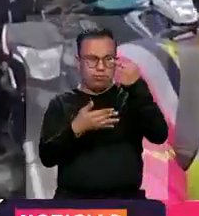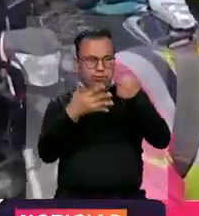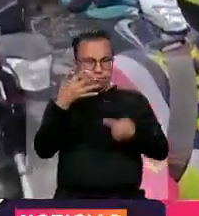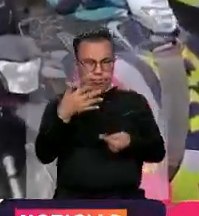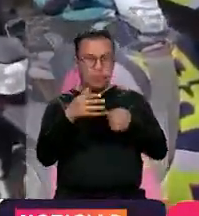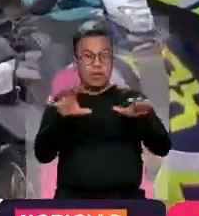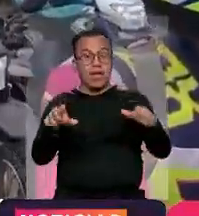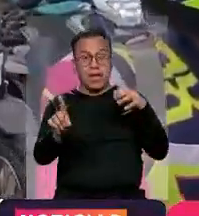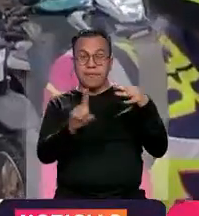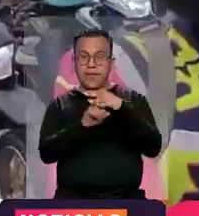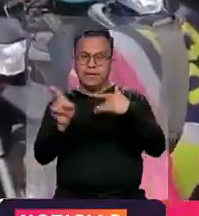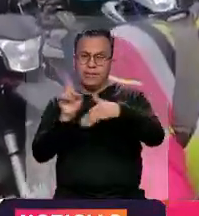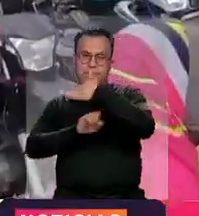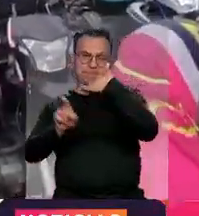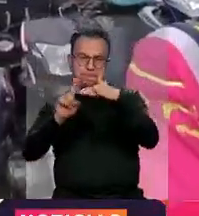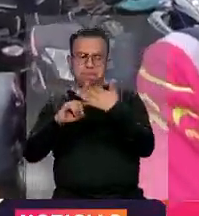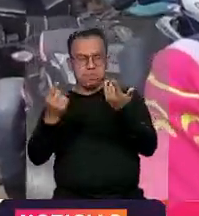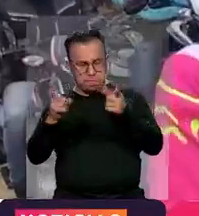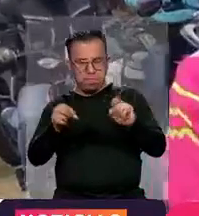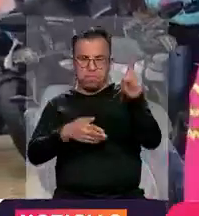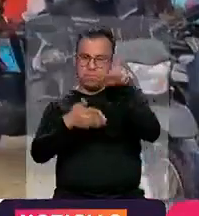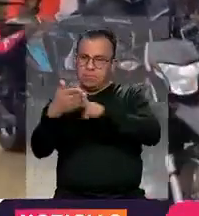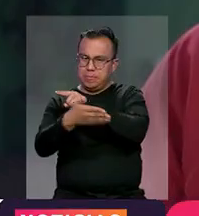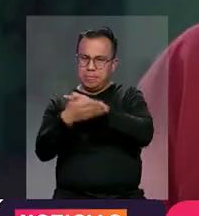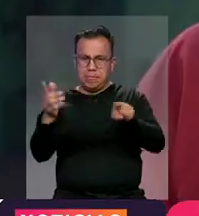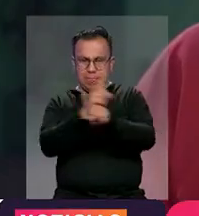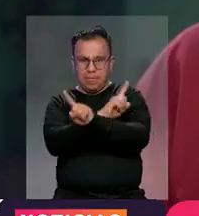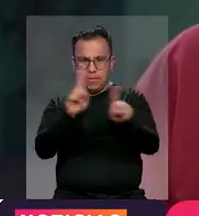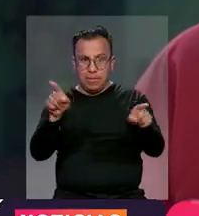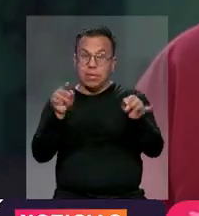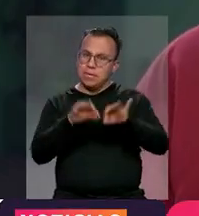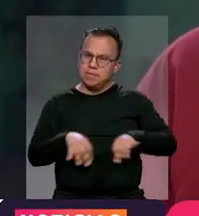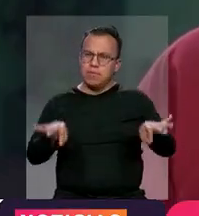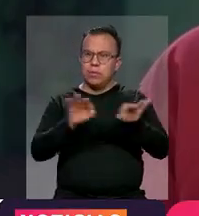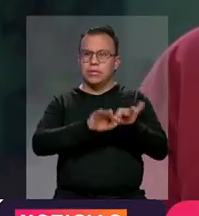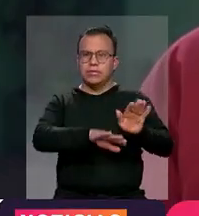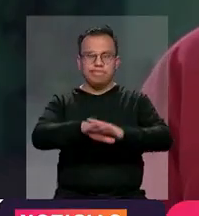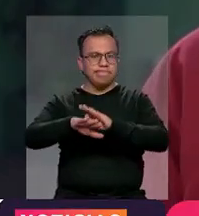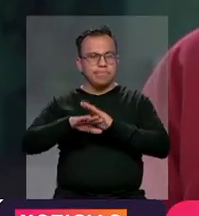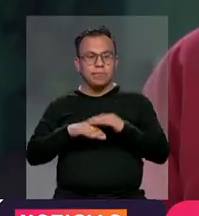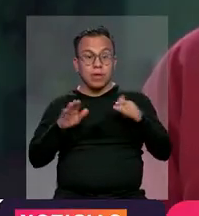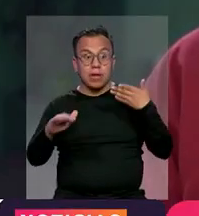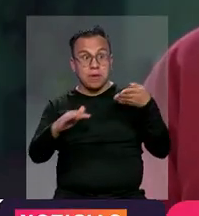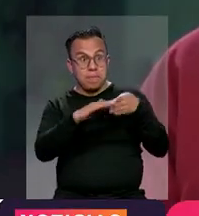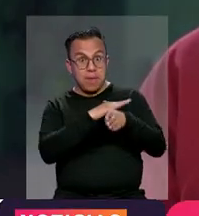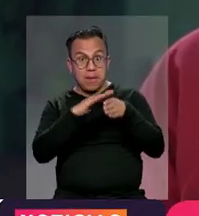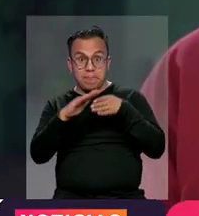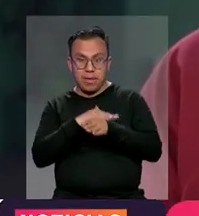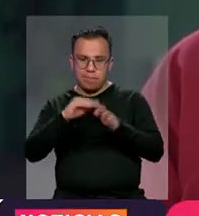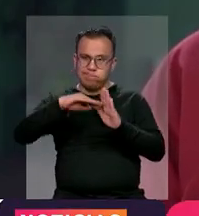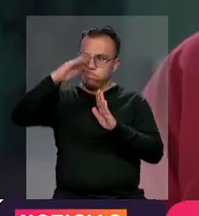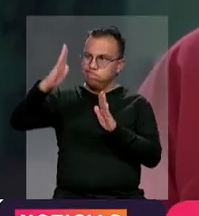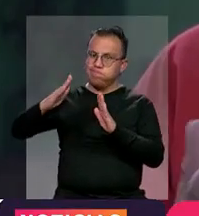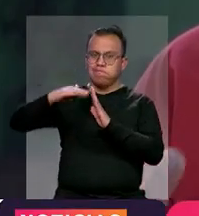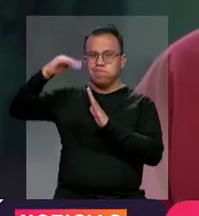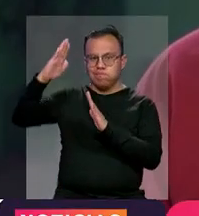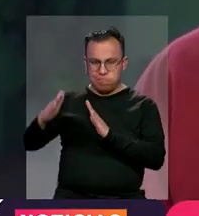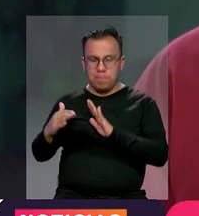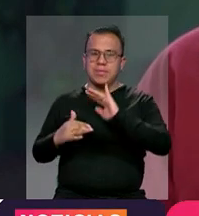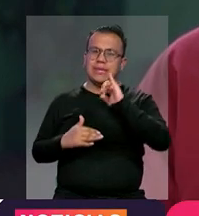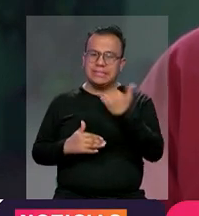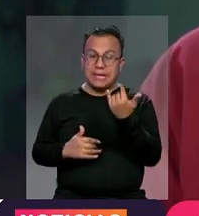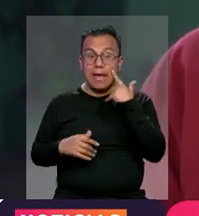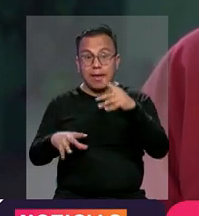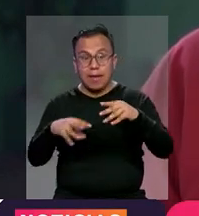prácticas que afecten el ecosistema también están prohibidas. Es importante mencionar que el acceso a nuestros cerros orientales sí